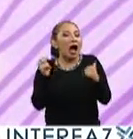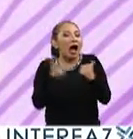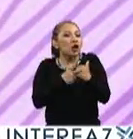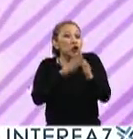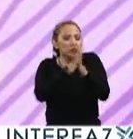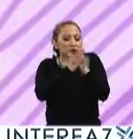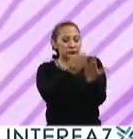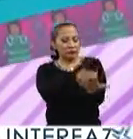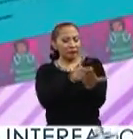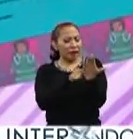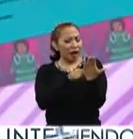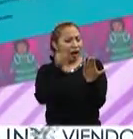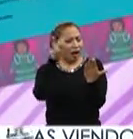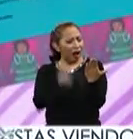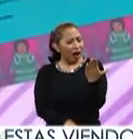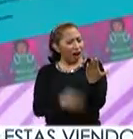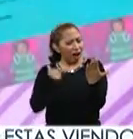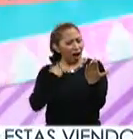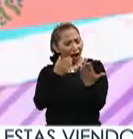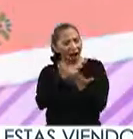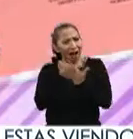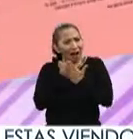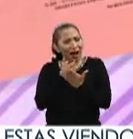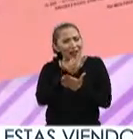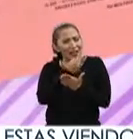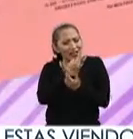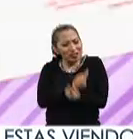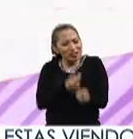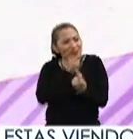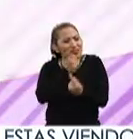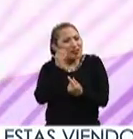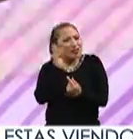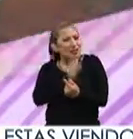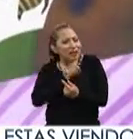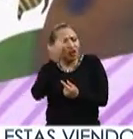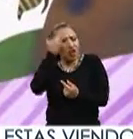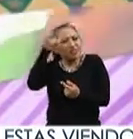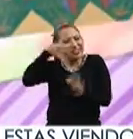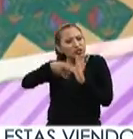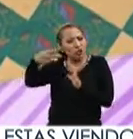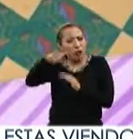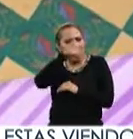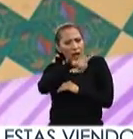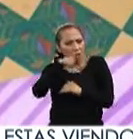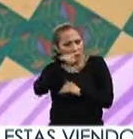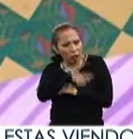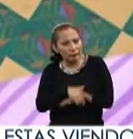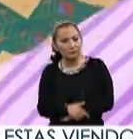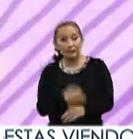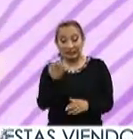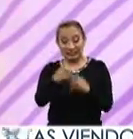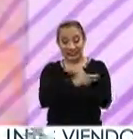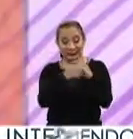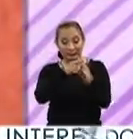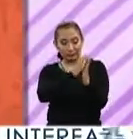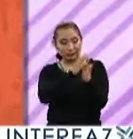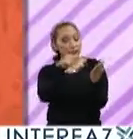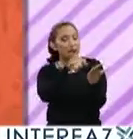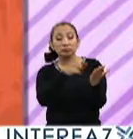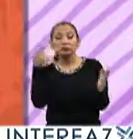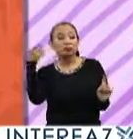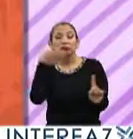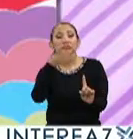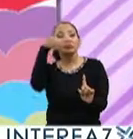un libro que realmente oriente a las niñas y a los niños a conocer con profundidad su lengua. Estos materiales tienen